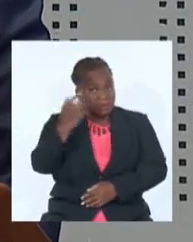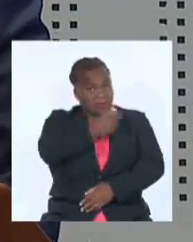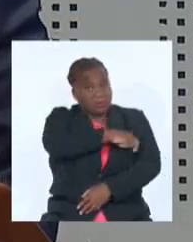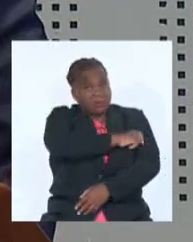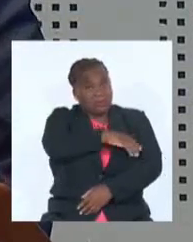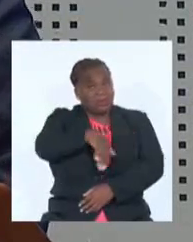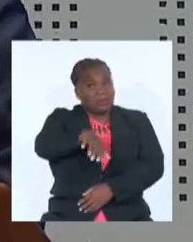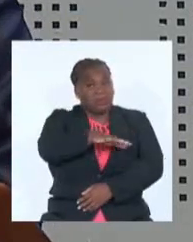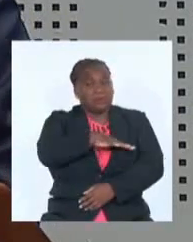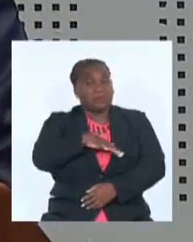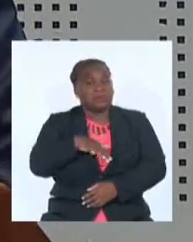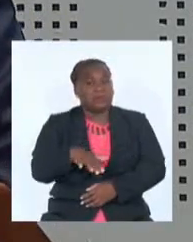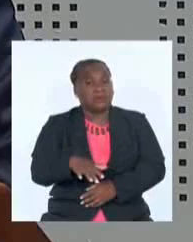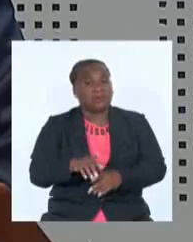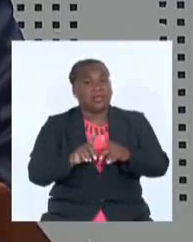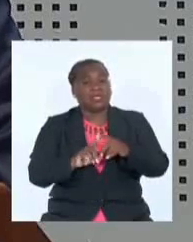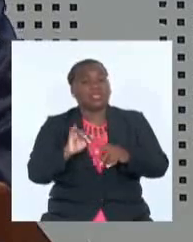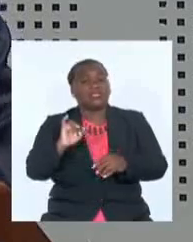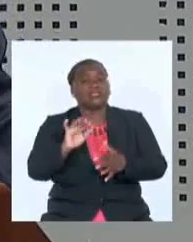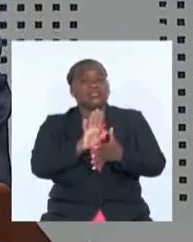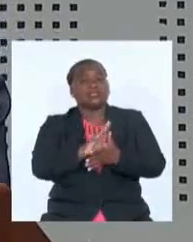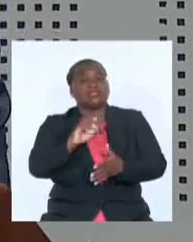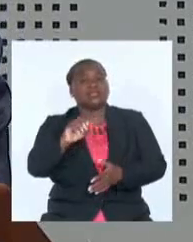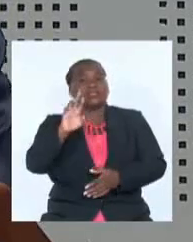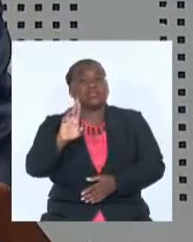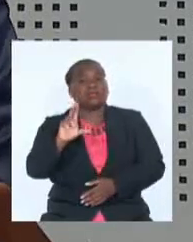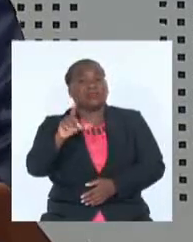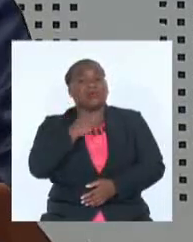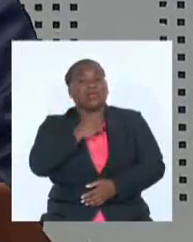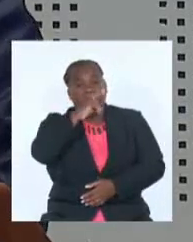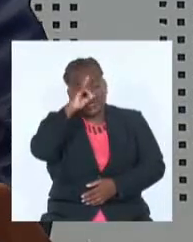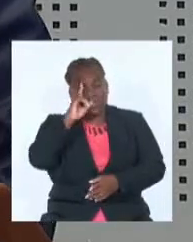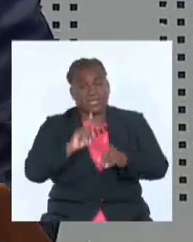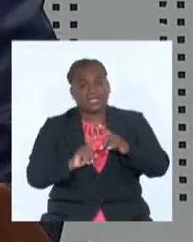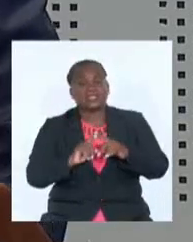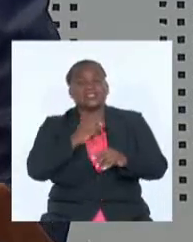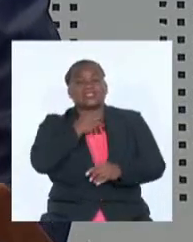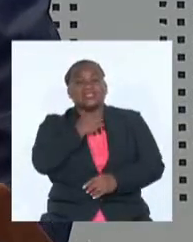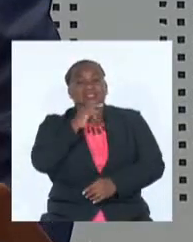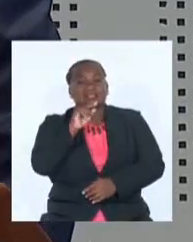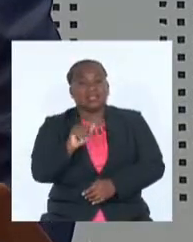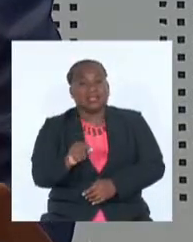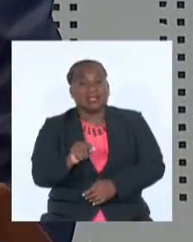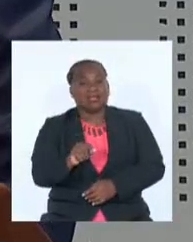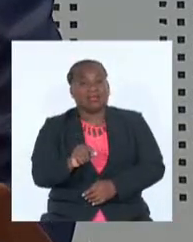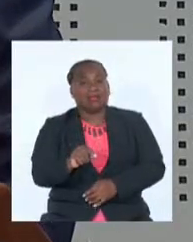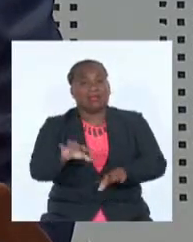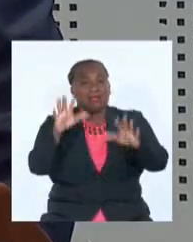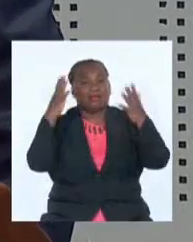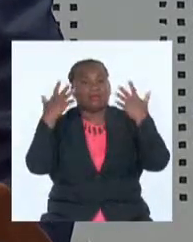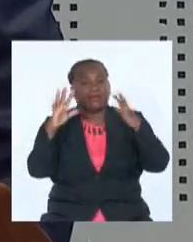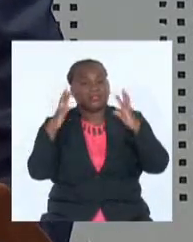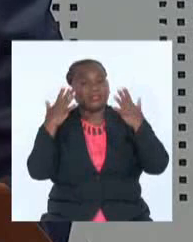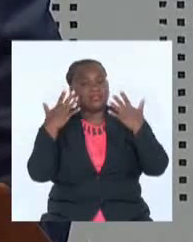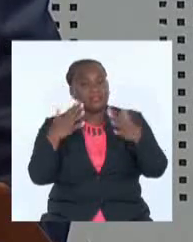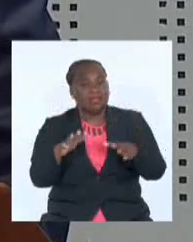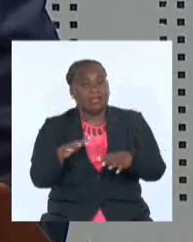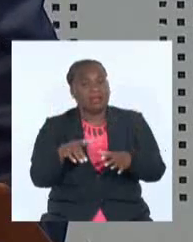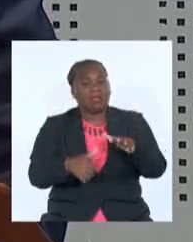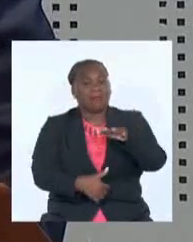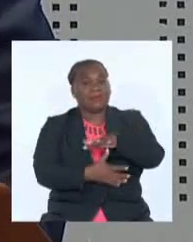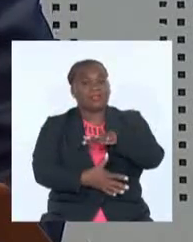República Democrática de Timor-Leste, congratular al señor presidente por la excelente forma